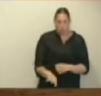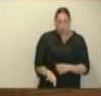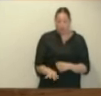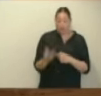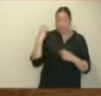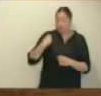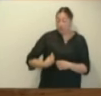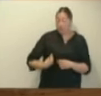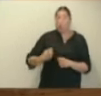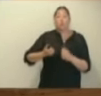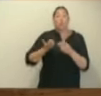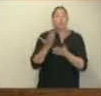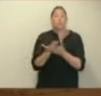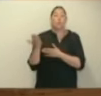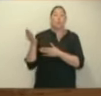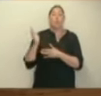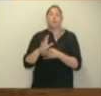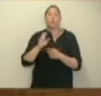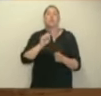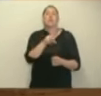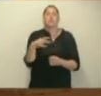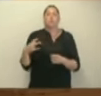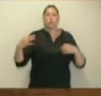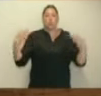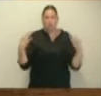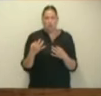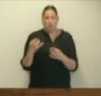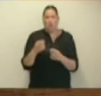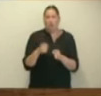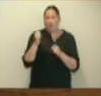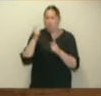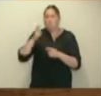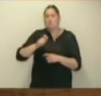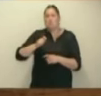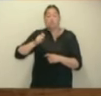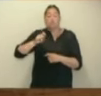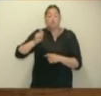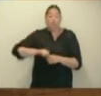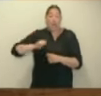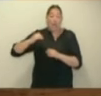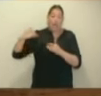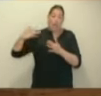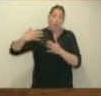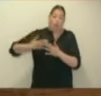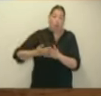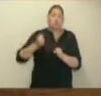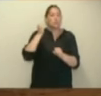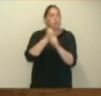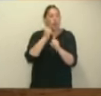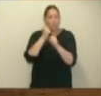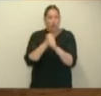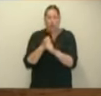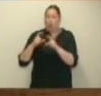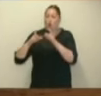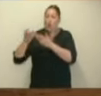Esta propuesta, como les decía, es el resultado de meses de trabajo en colaboración con las entidades de iniciativa social